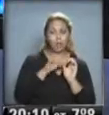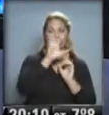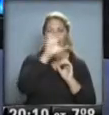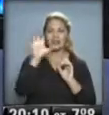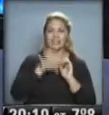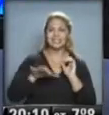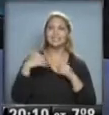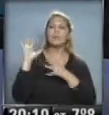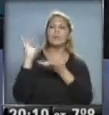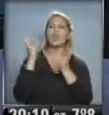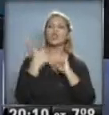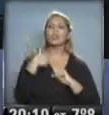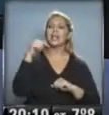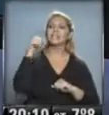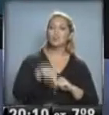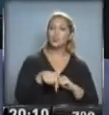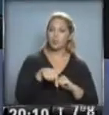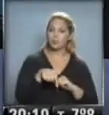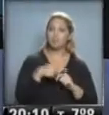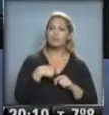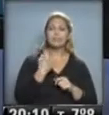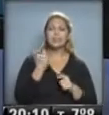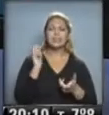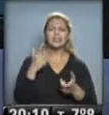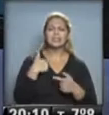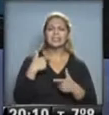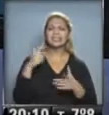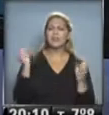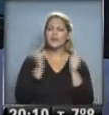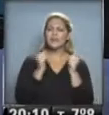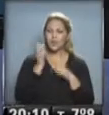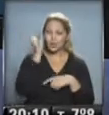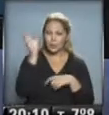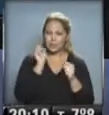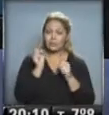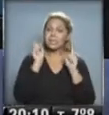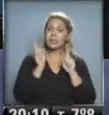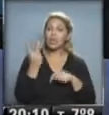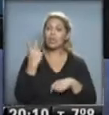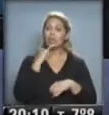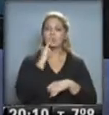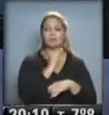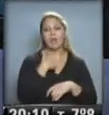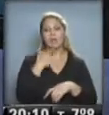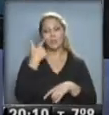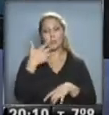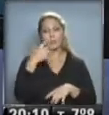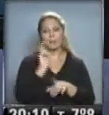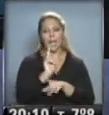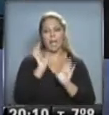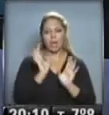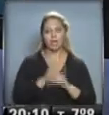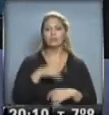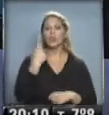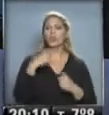está indicando para el sur argentino. Las condiciones meteorológicas serán de tiempo muy frío. Además, existen dos avisos de alerta para la región patagónica.